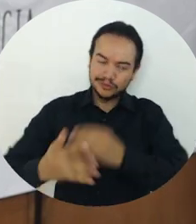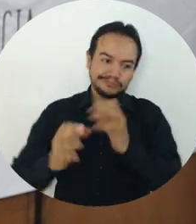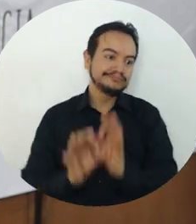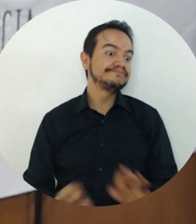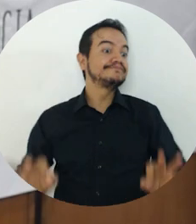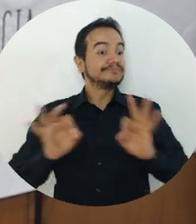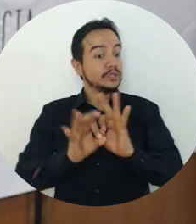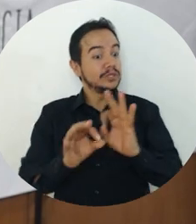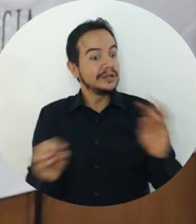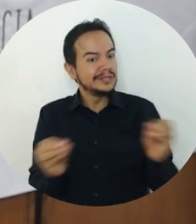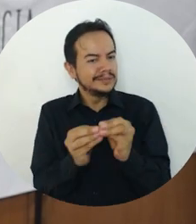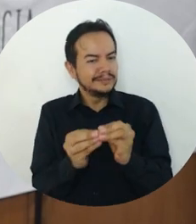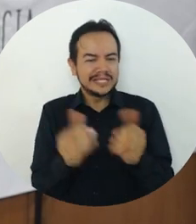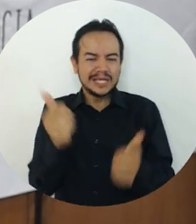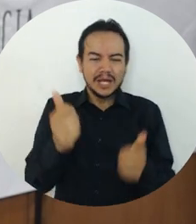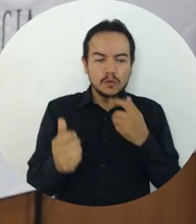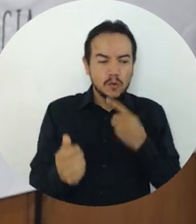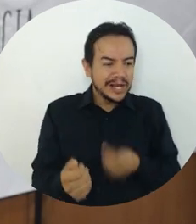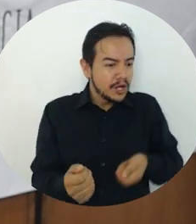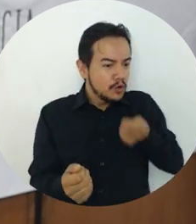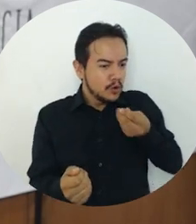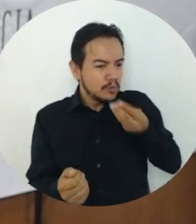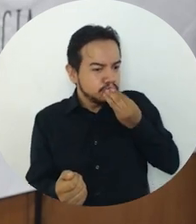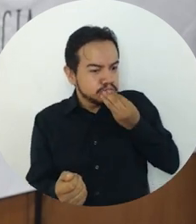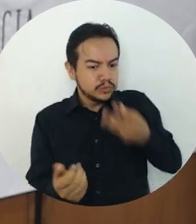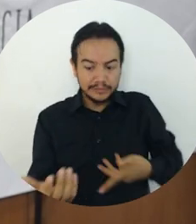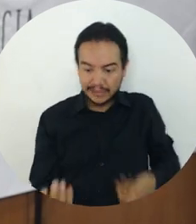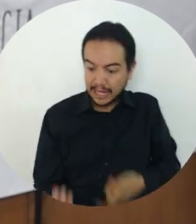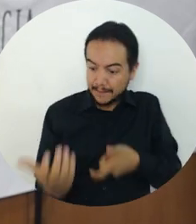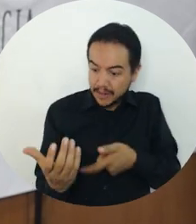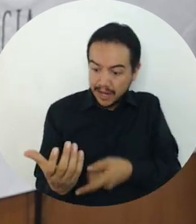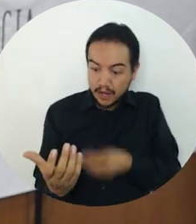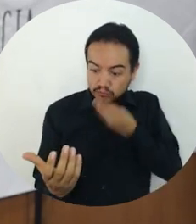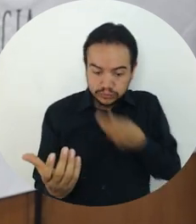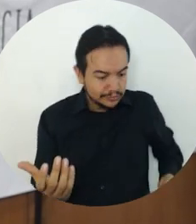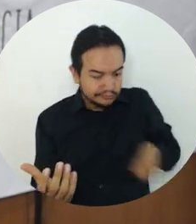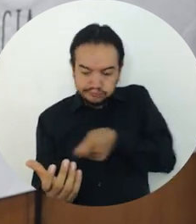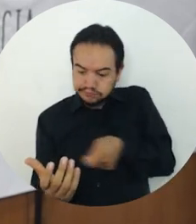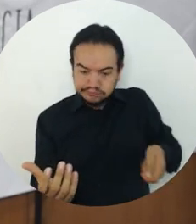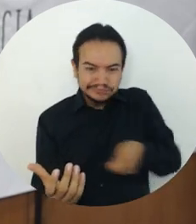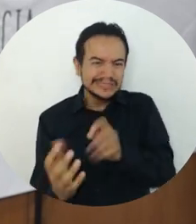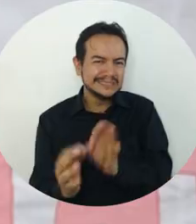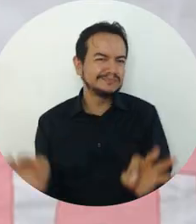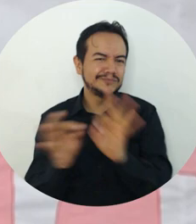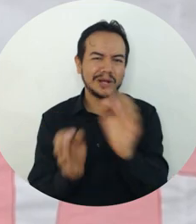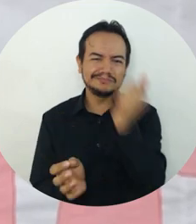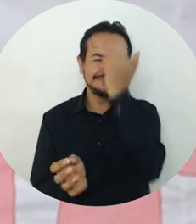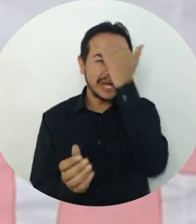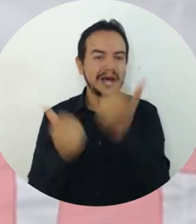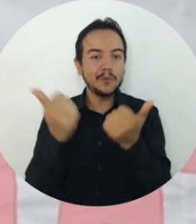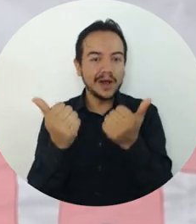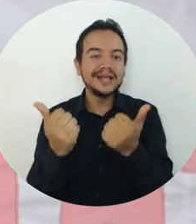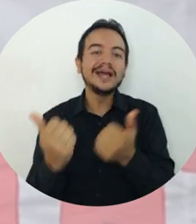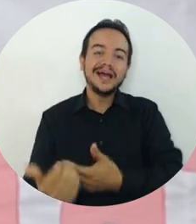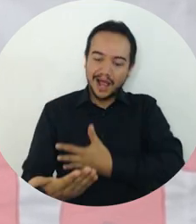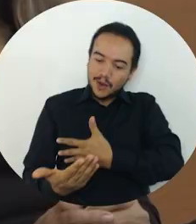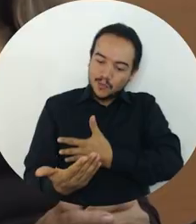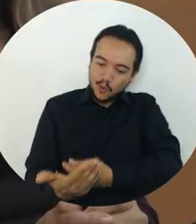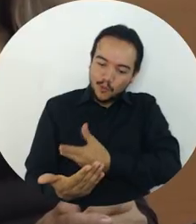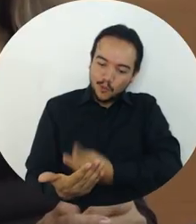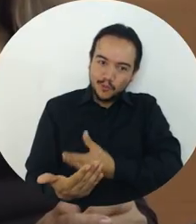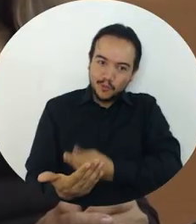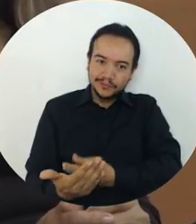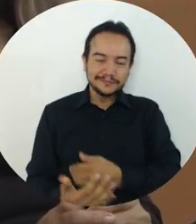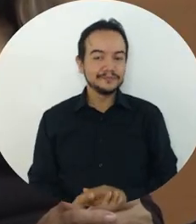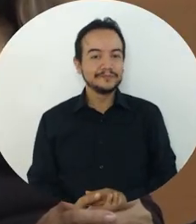lactancia materna y que definitivamente no existe mejor alimento para un bebé recién nacido y en sus primeros meses y años de vida que la